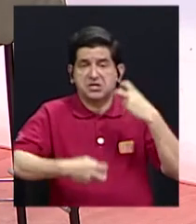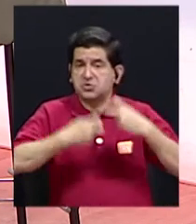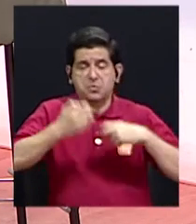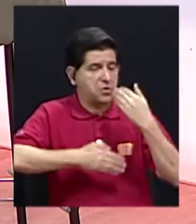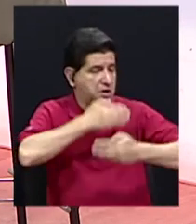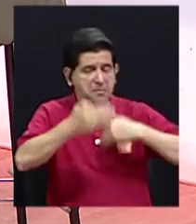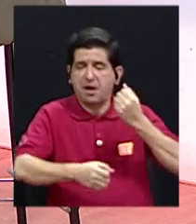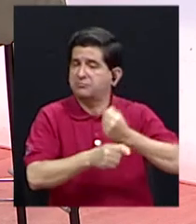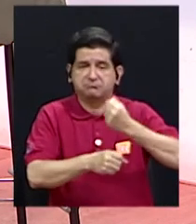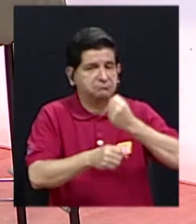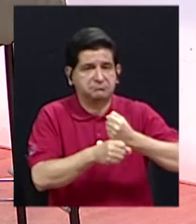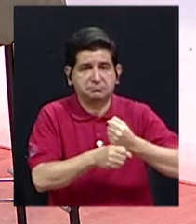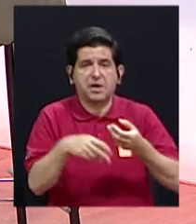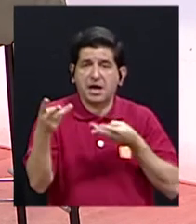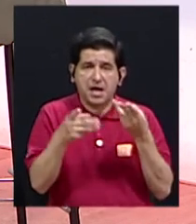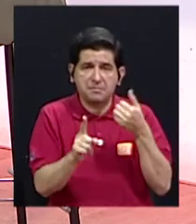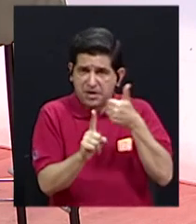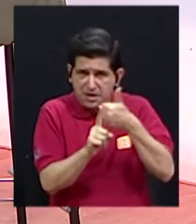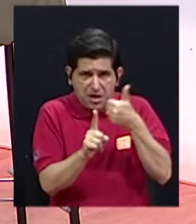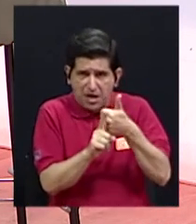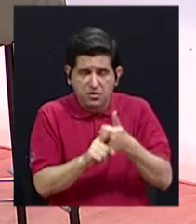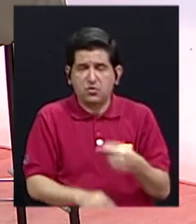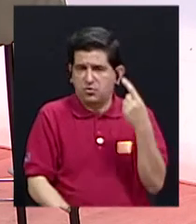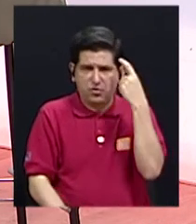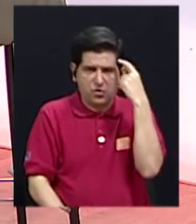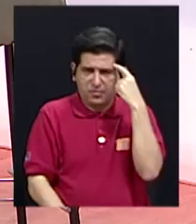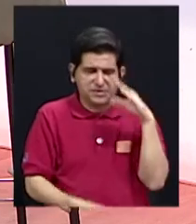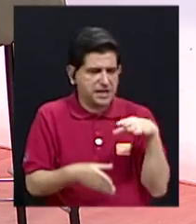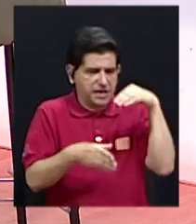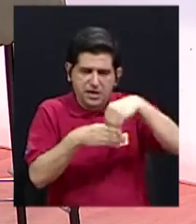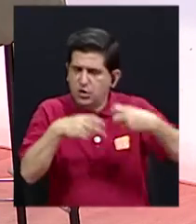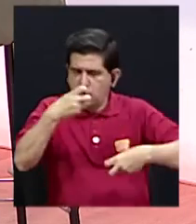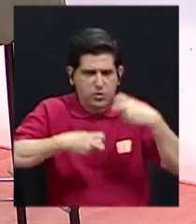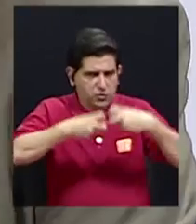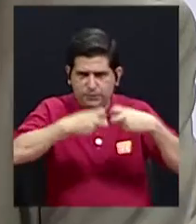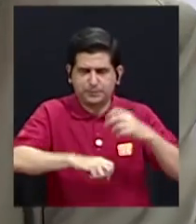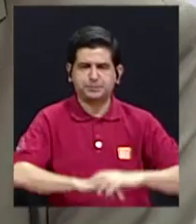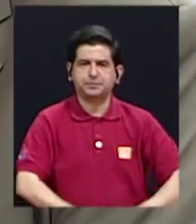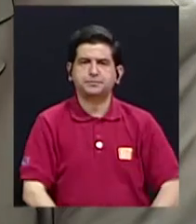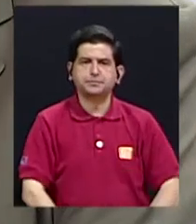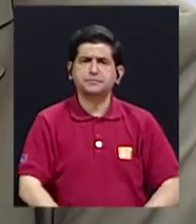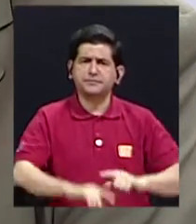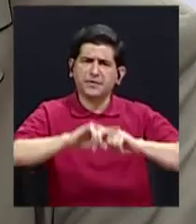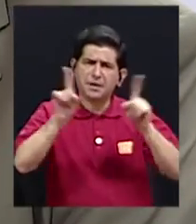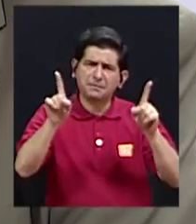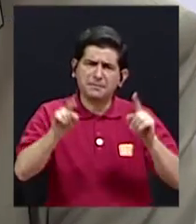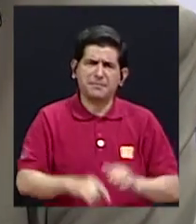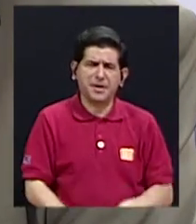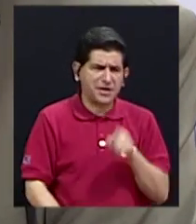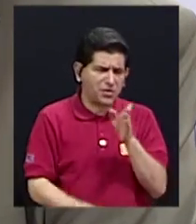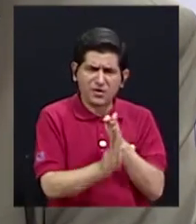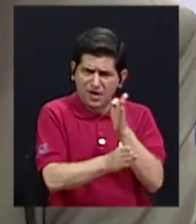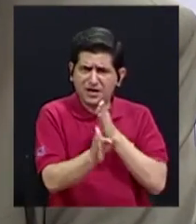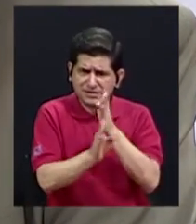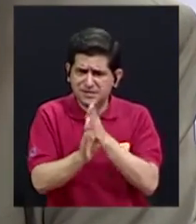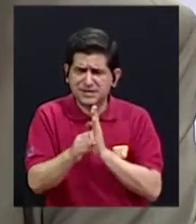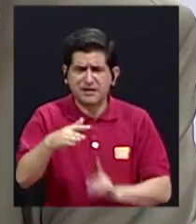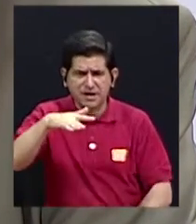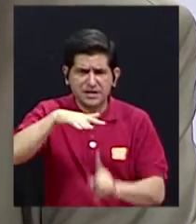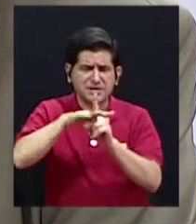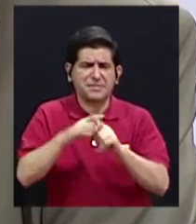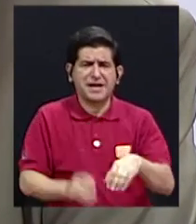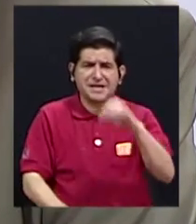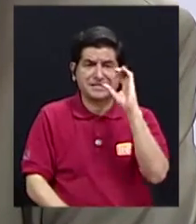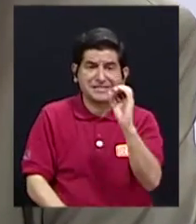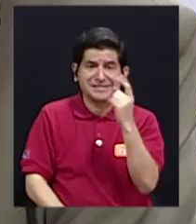dinámica laboral o del mercado de trabajo no lo consideramos a ver como una problemática claro pero dentro de esas carreras no te aparece cero